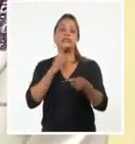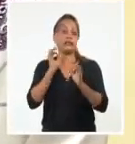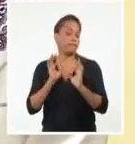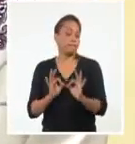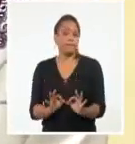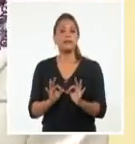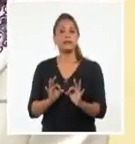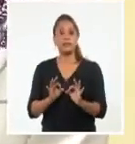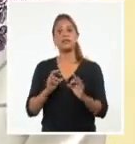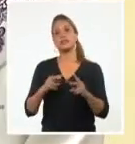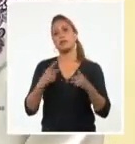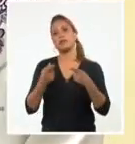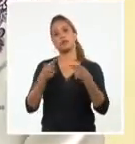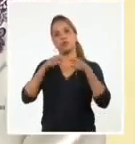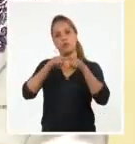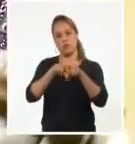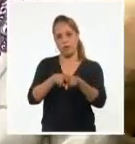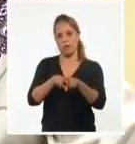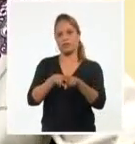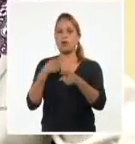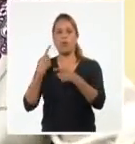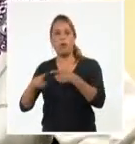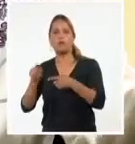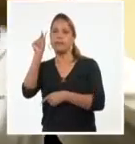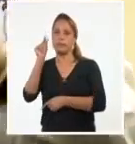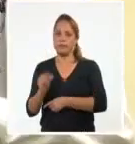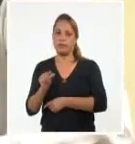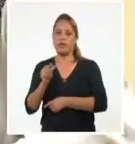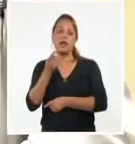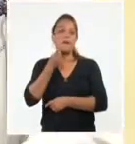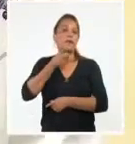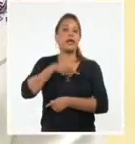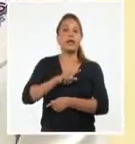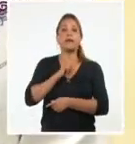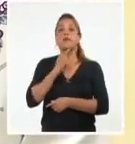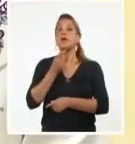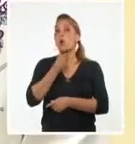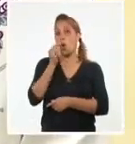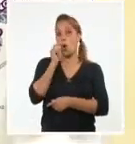entonces se vuelven a unir. Y ese hombre ha vuelto a traer